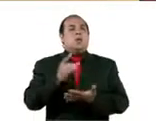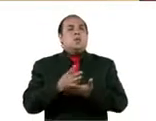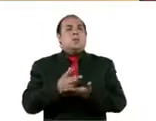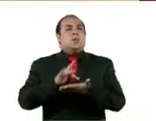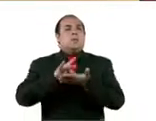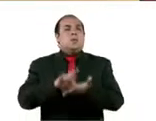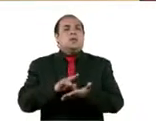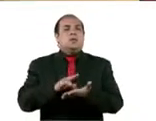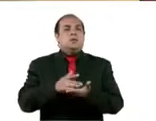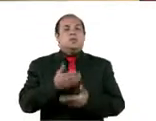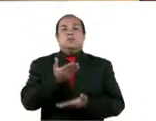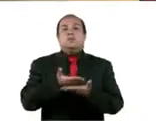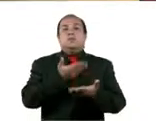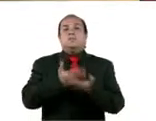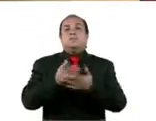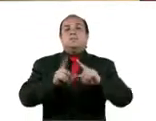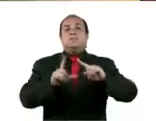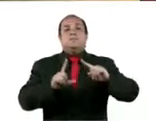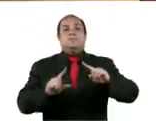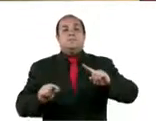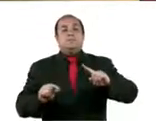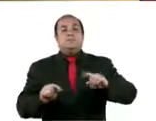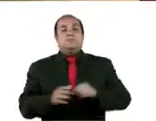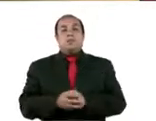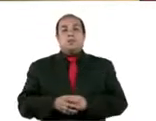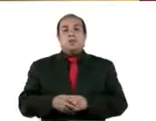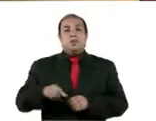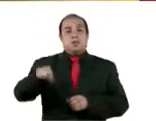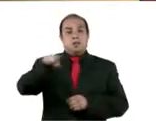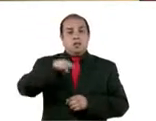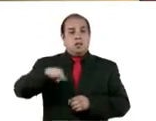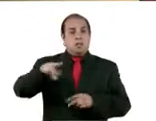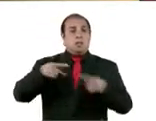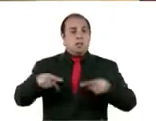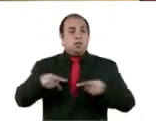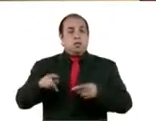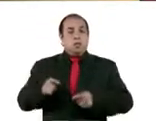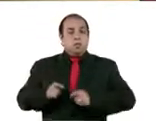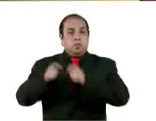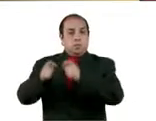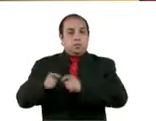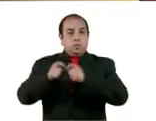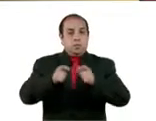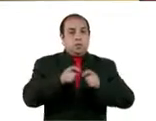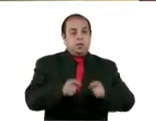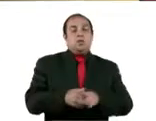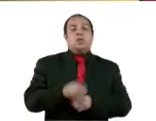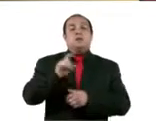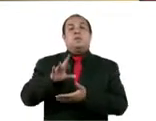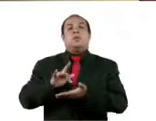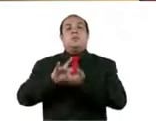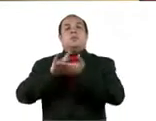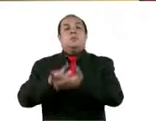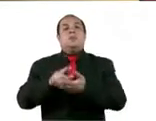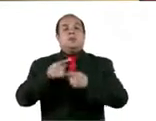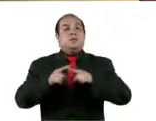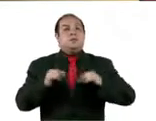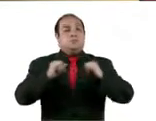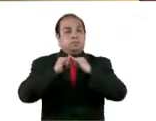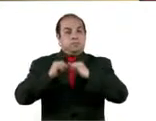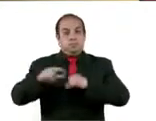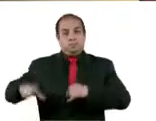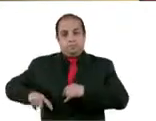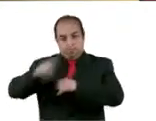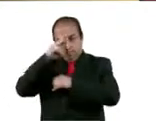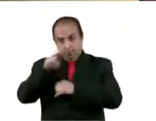de los servidores de la nación para que la gente lo pueda recibir y del apoyo de las distintas instituciones del Gobierno de México.